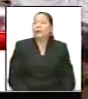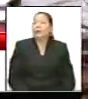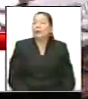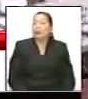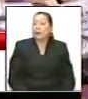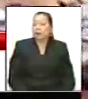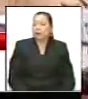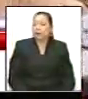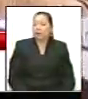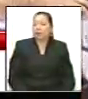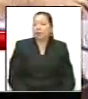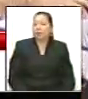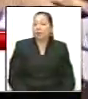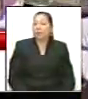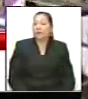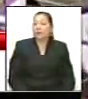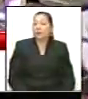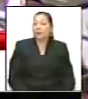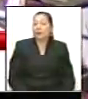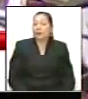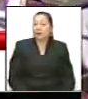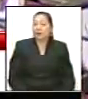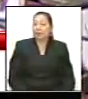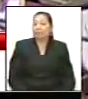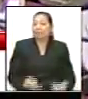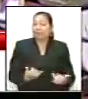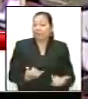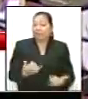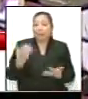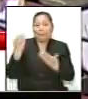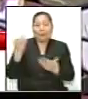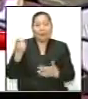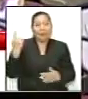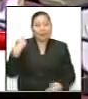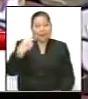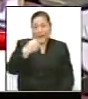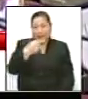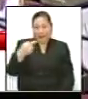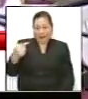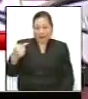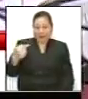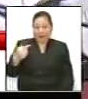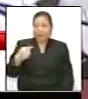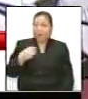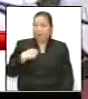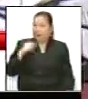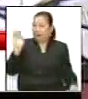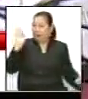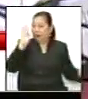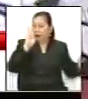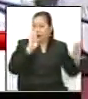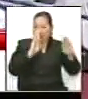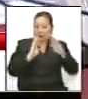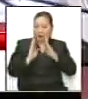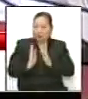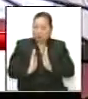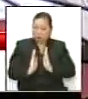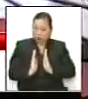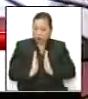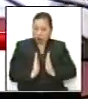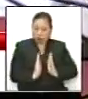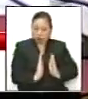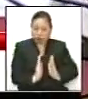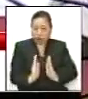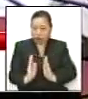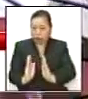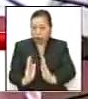concretamente, señor Nelson Chuy, creo que estuvimos en Piura la semana pasada. Mi preocupación es por los canales. Sé